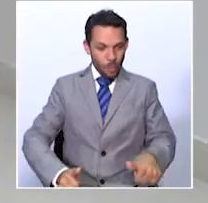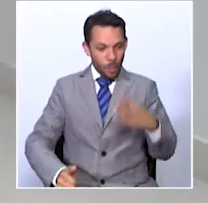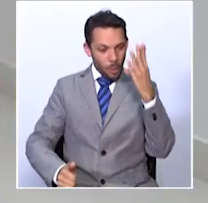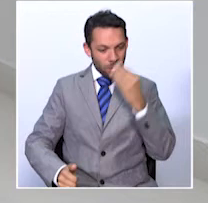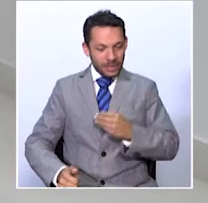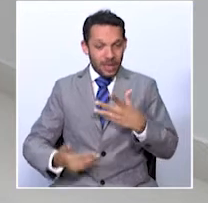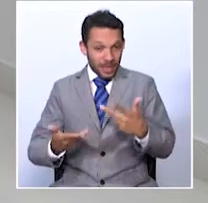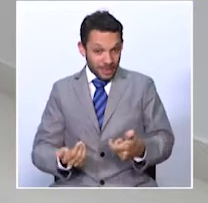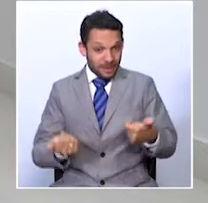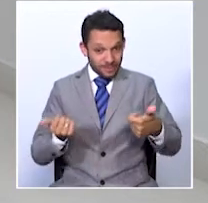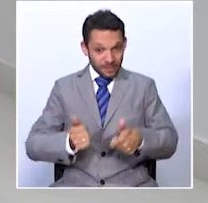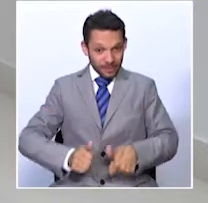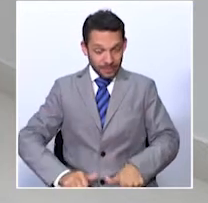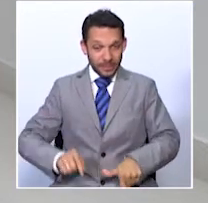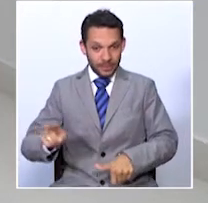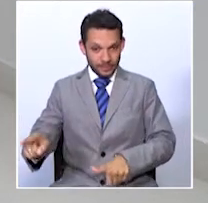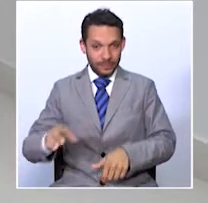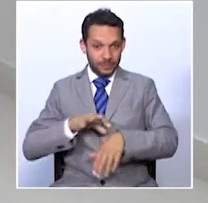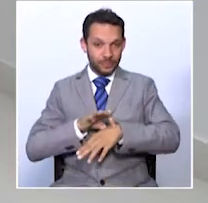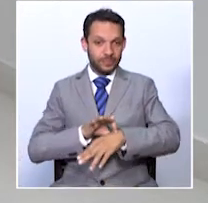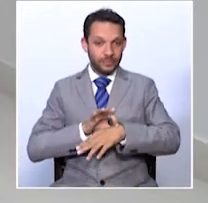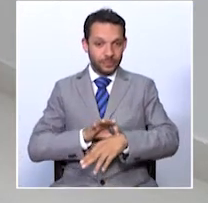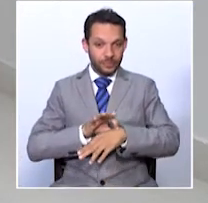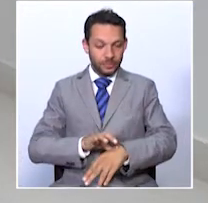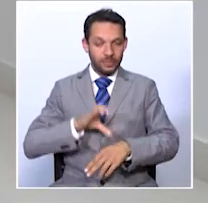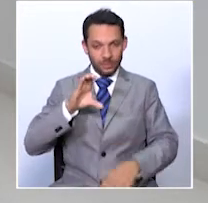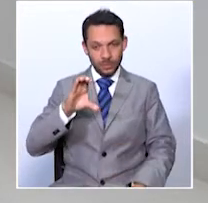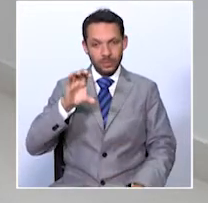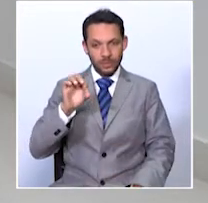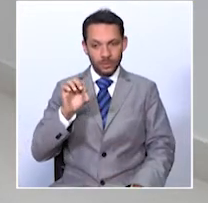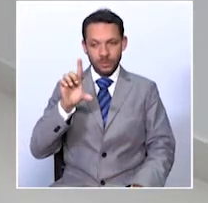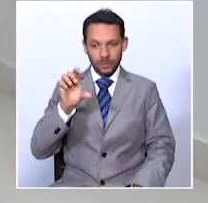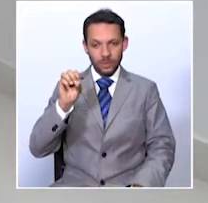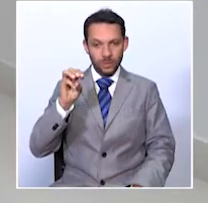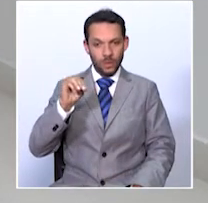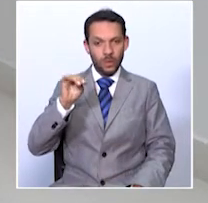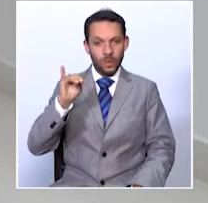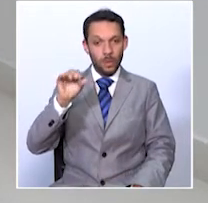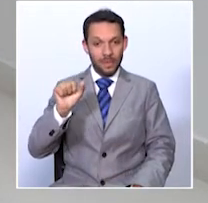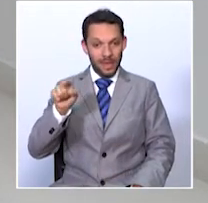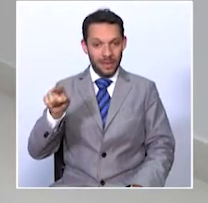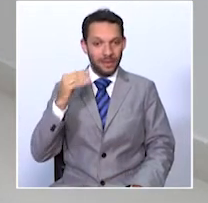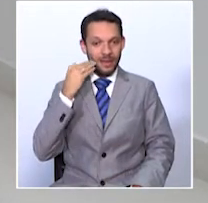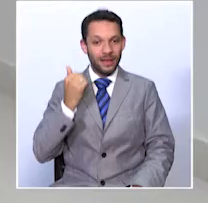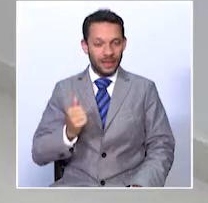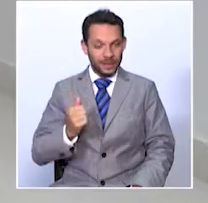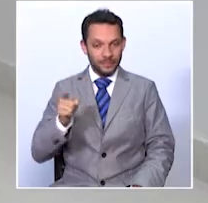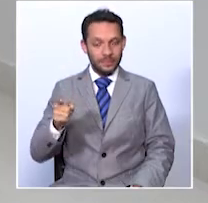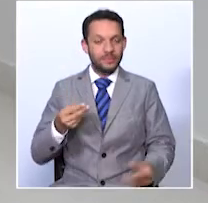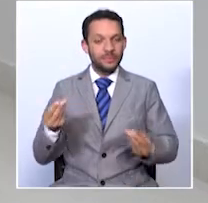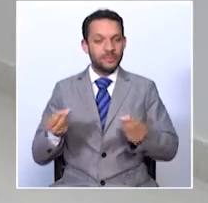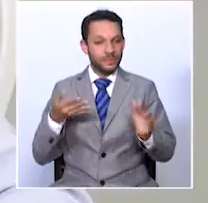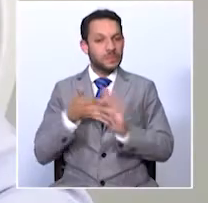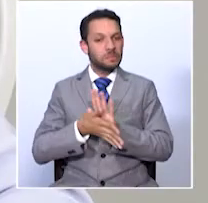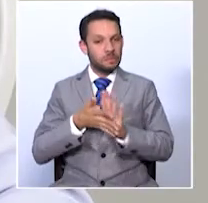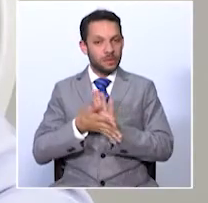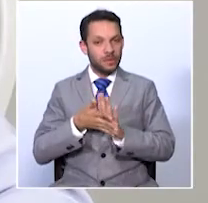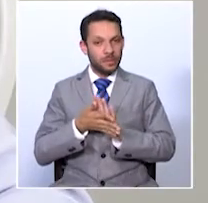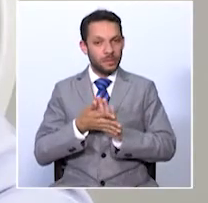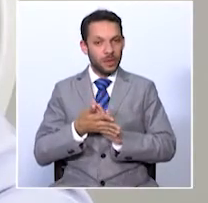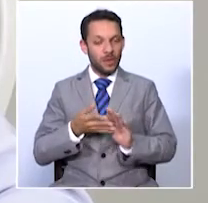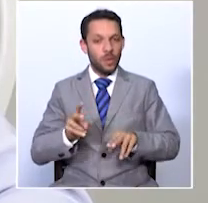La doctora Colombia Quintero es docente universitaria, tiene el programa de educación también con la